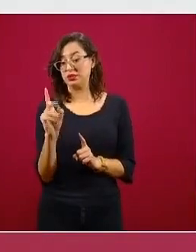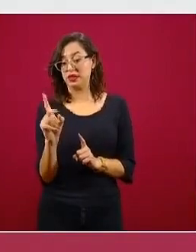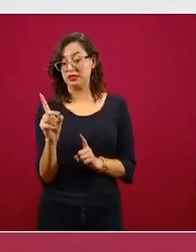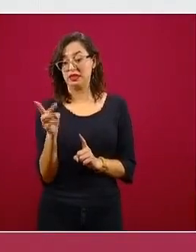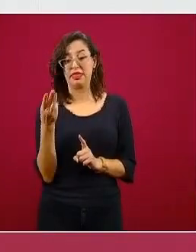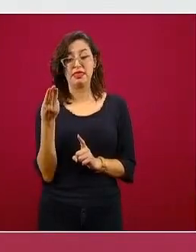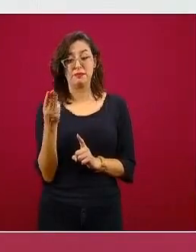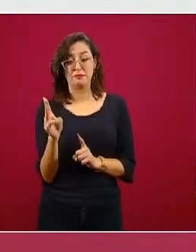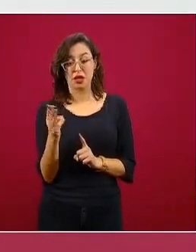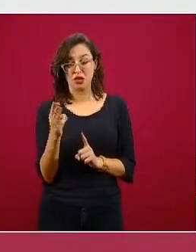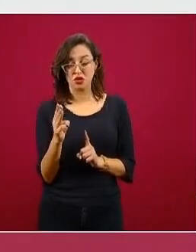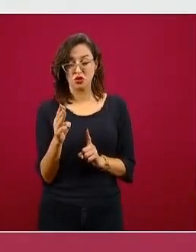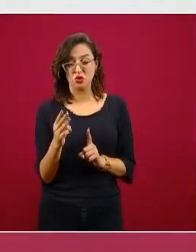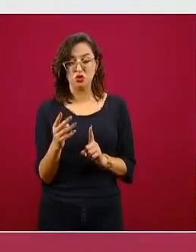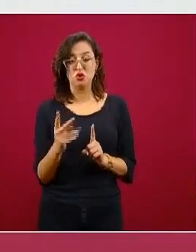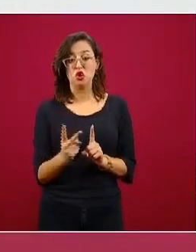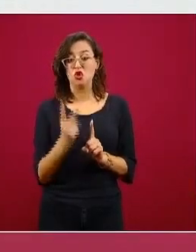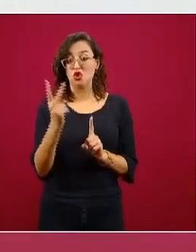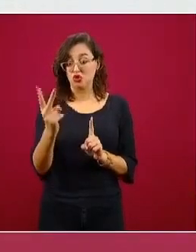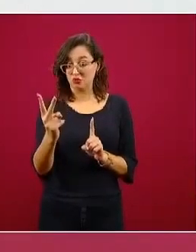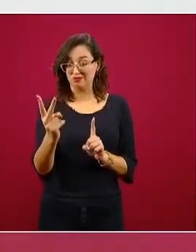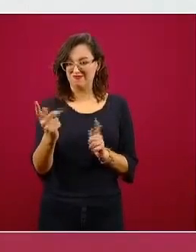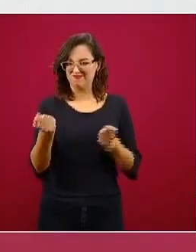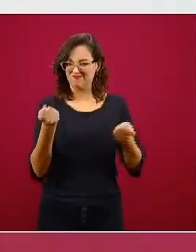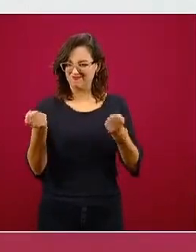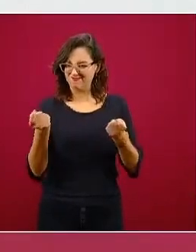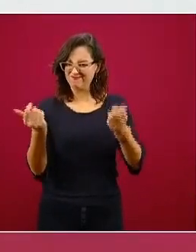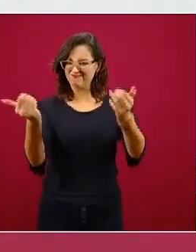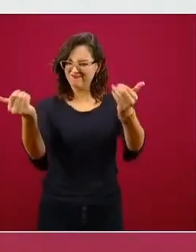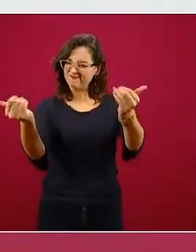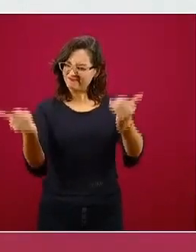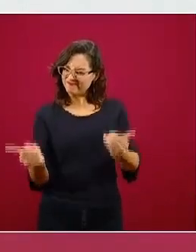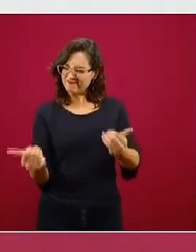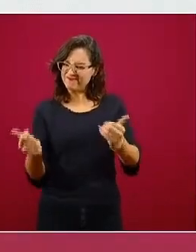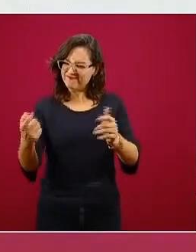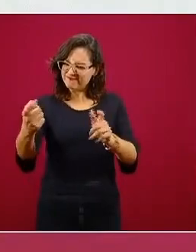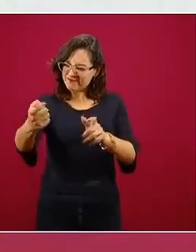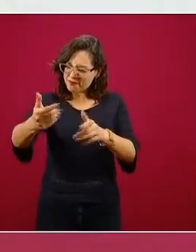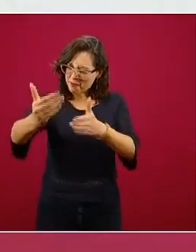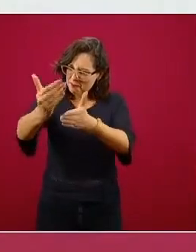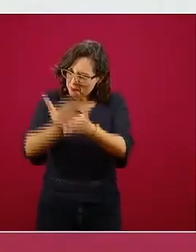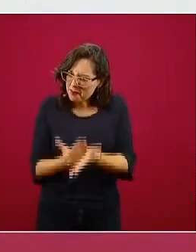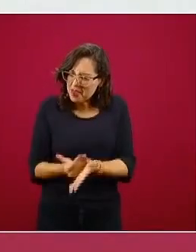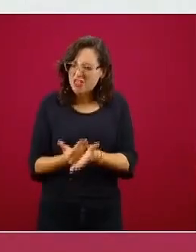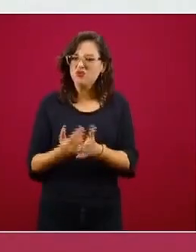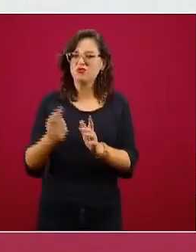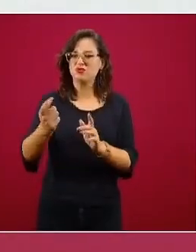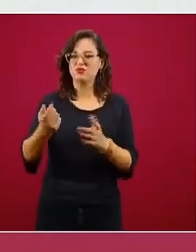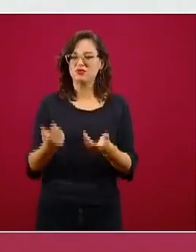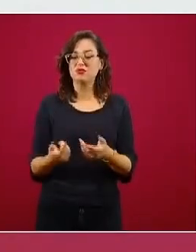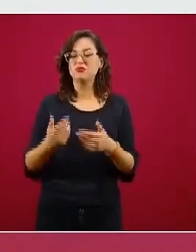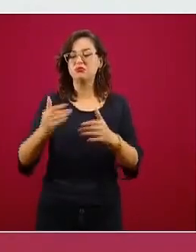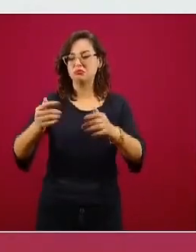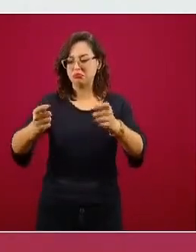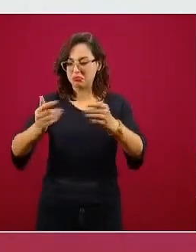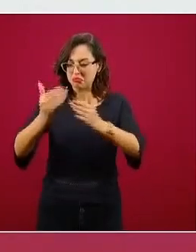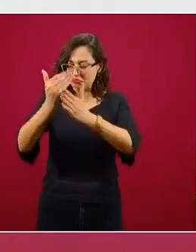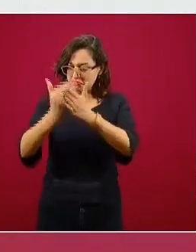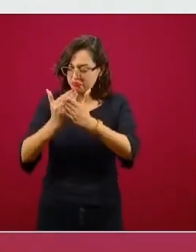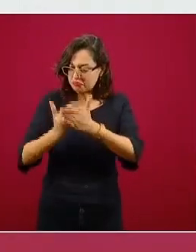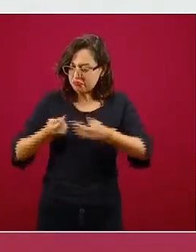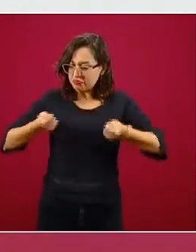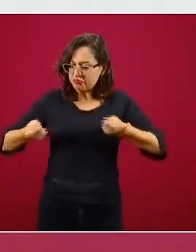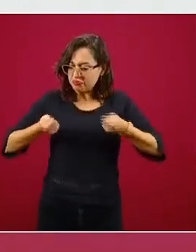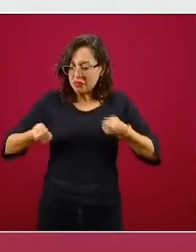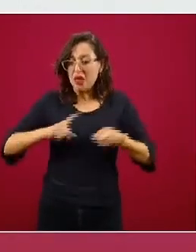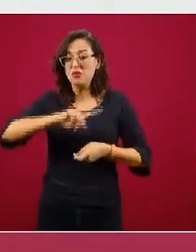de mayo, se logró un buen control, o por lo menos una reducción sustancial, volvió a rebrotar, buen